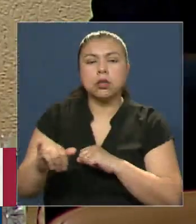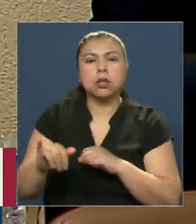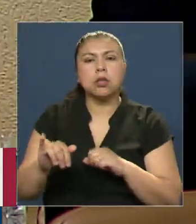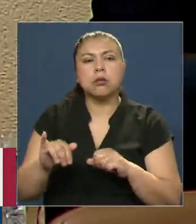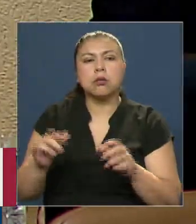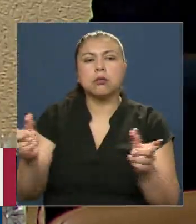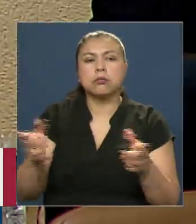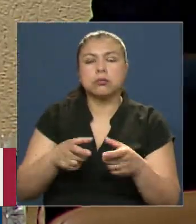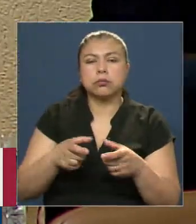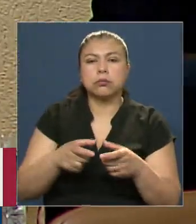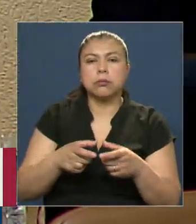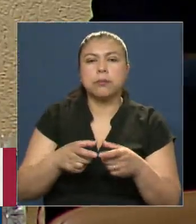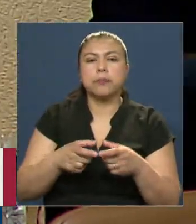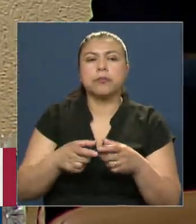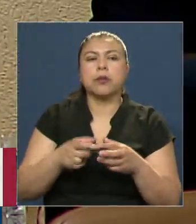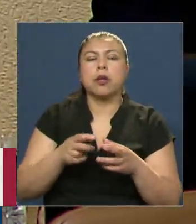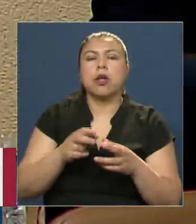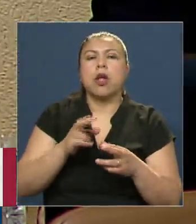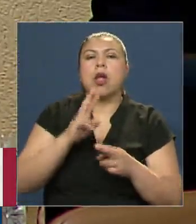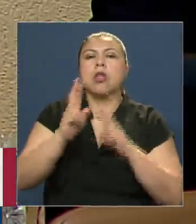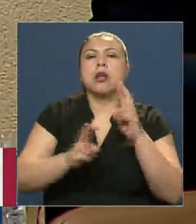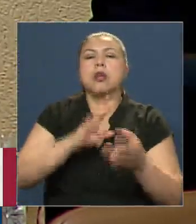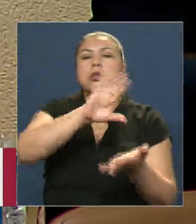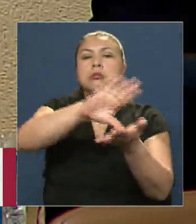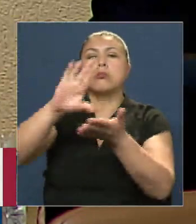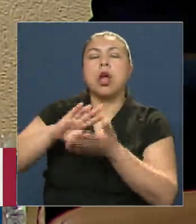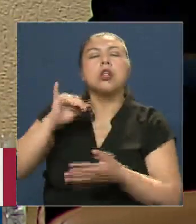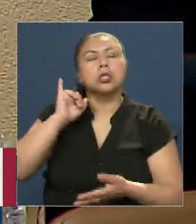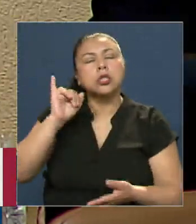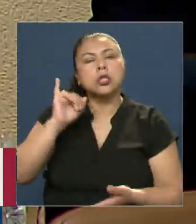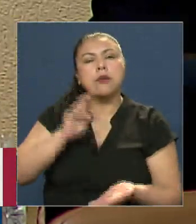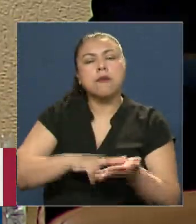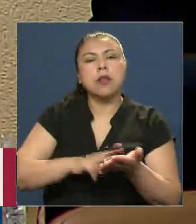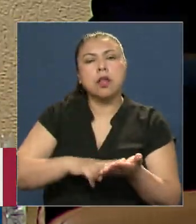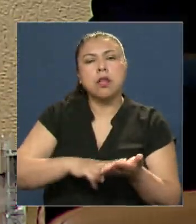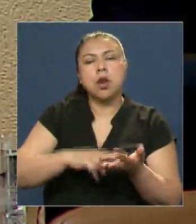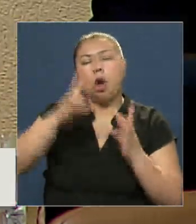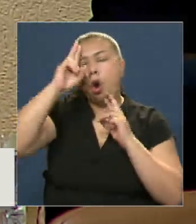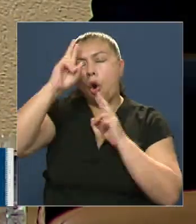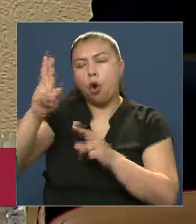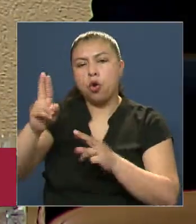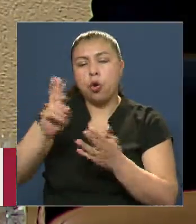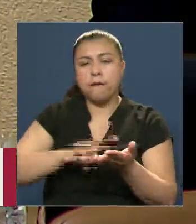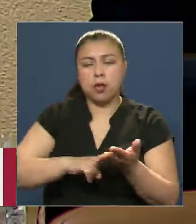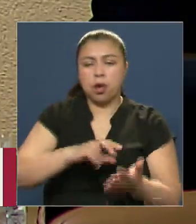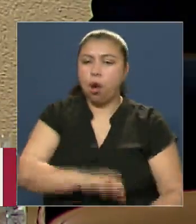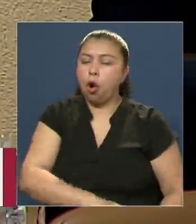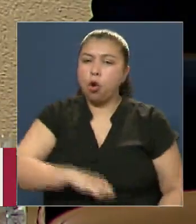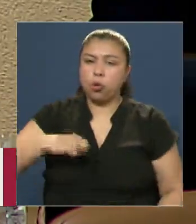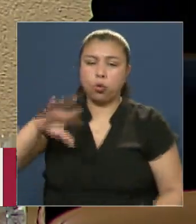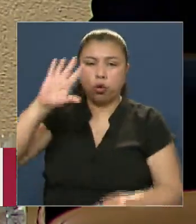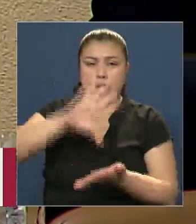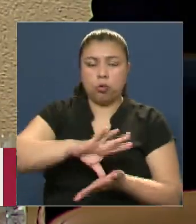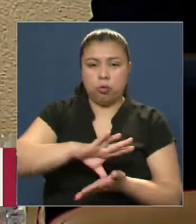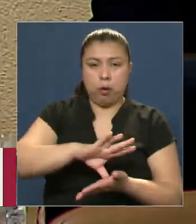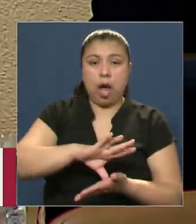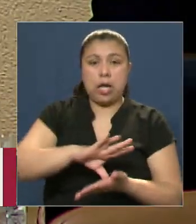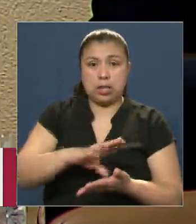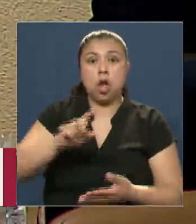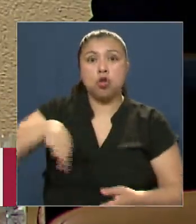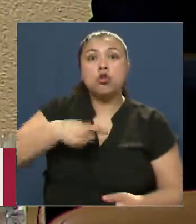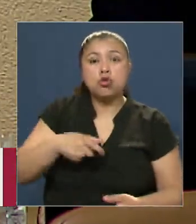la Comisión de Relaciones Exteriores. Creo que es un verdadero honor y un verdadero orgullo que como país seamos